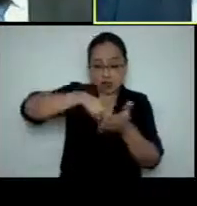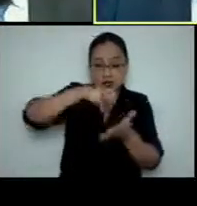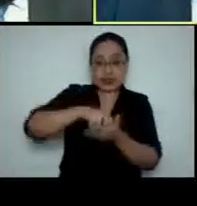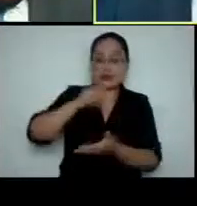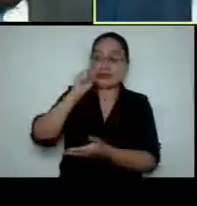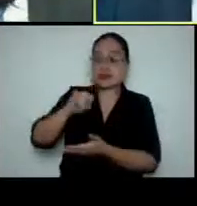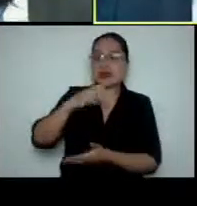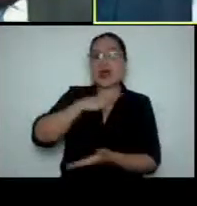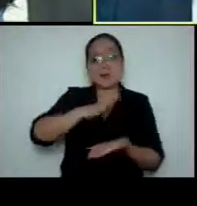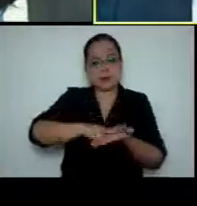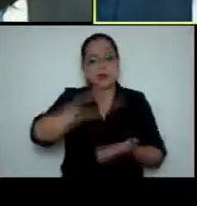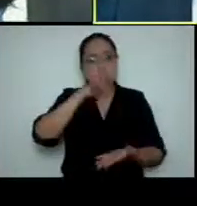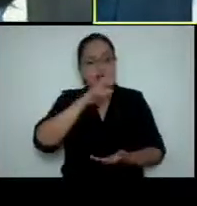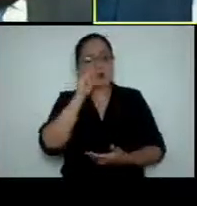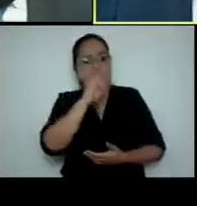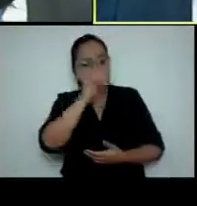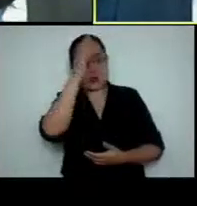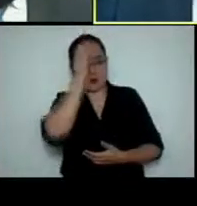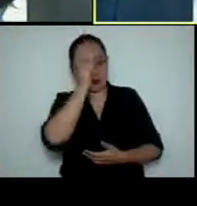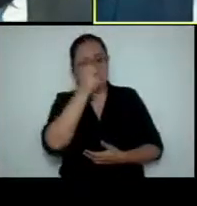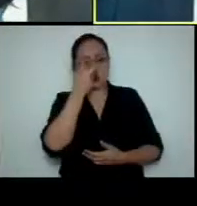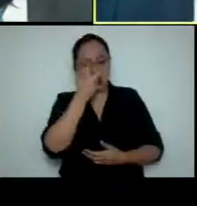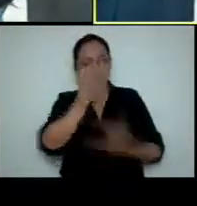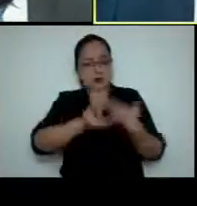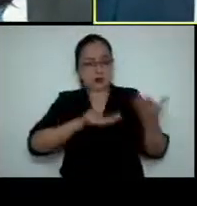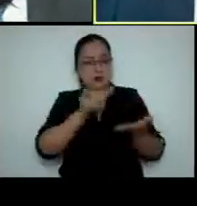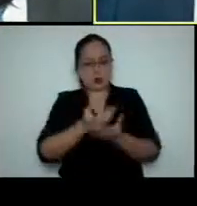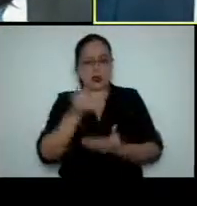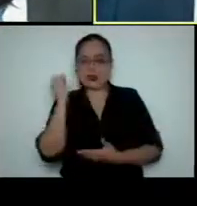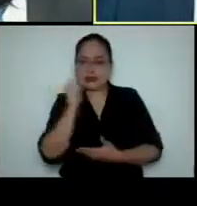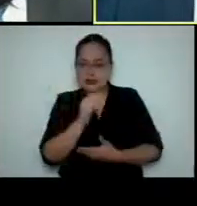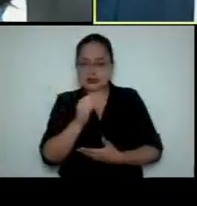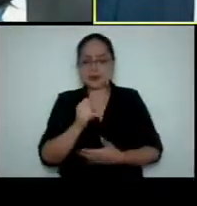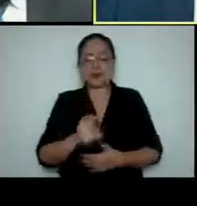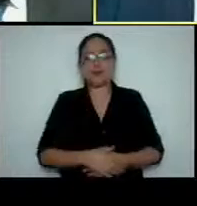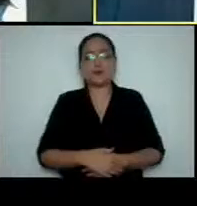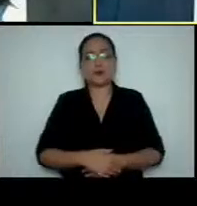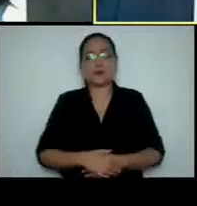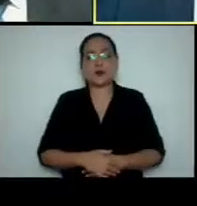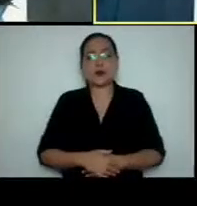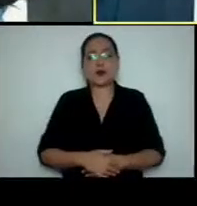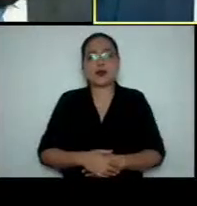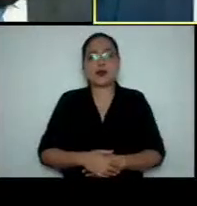mayorías, a favor del proyecto modificado,